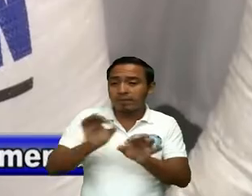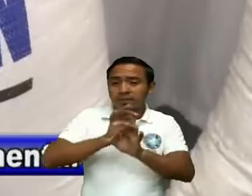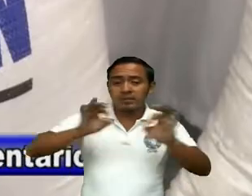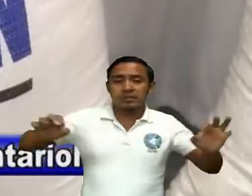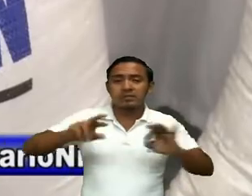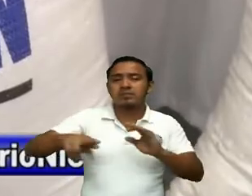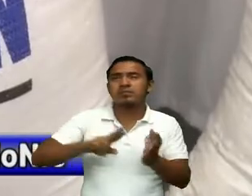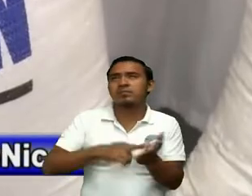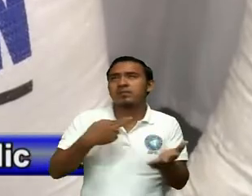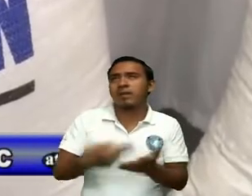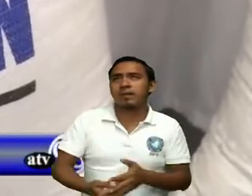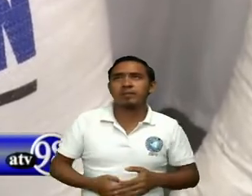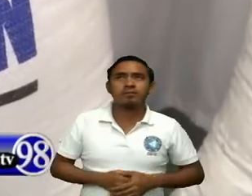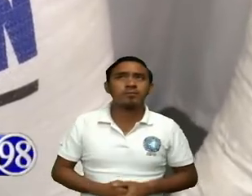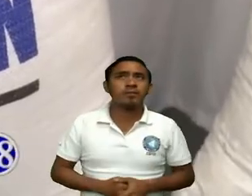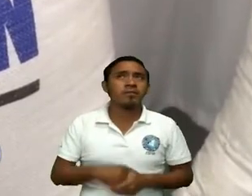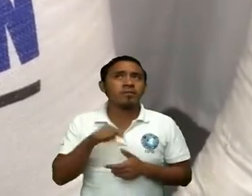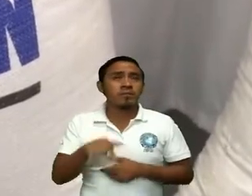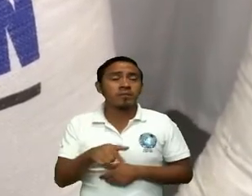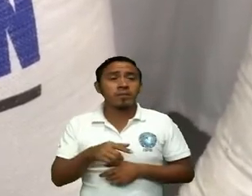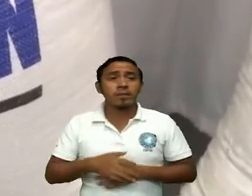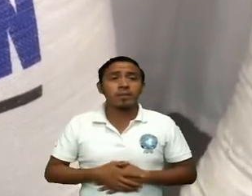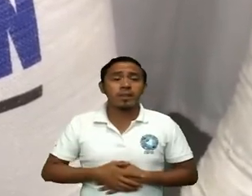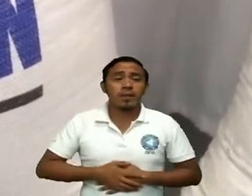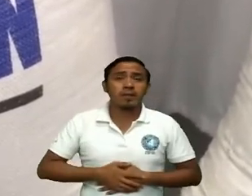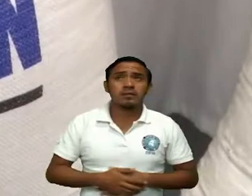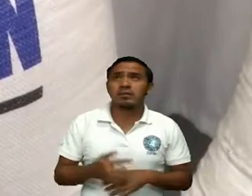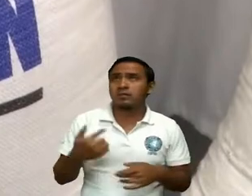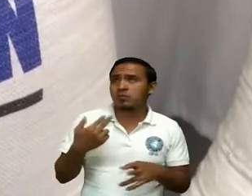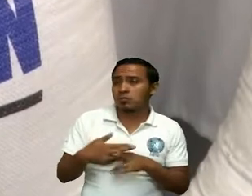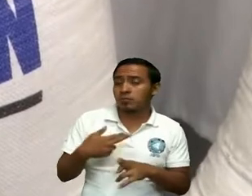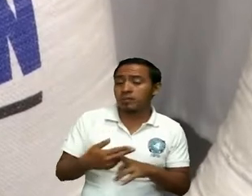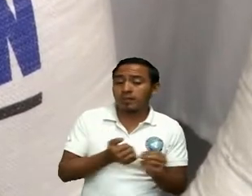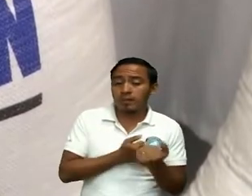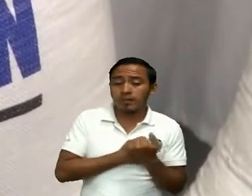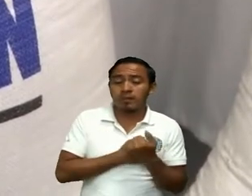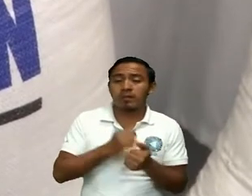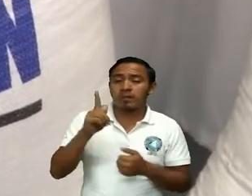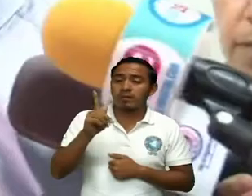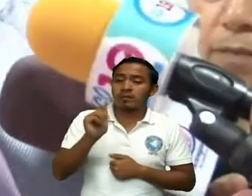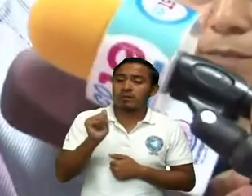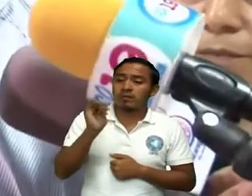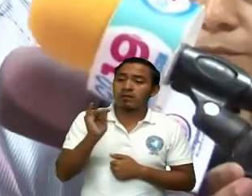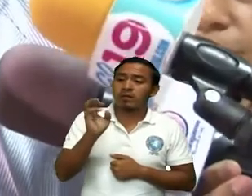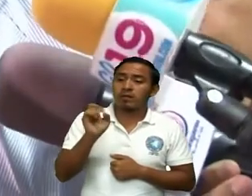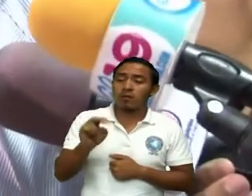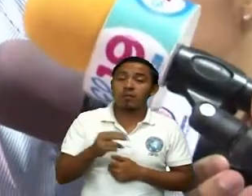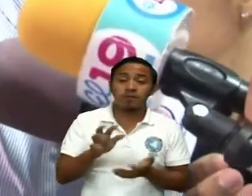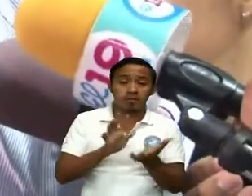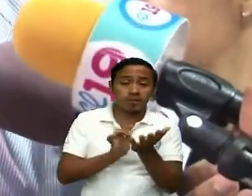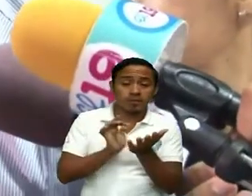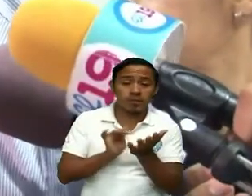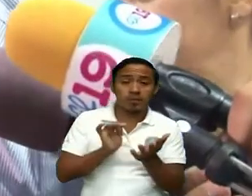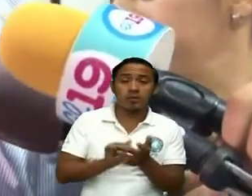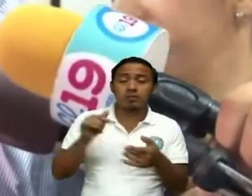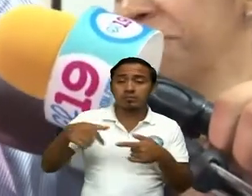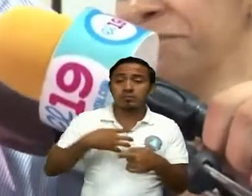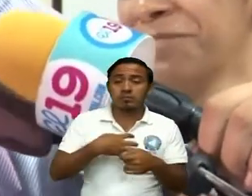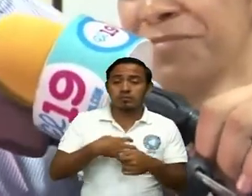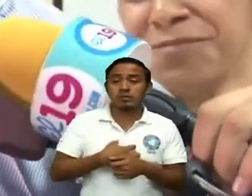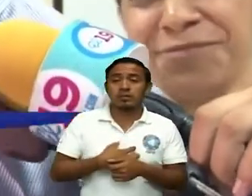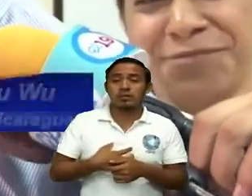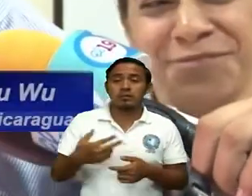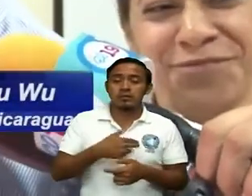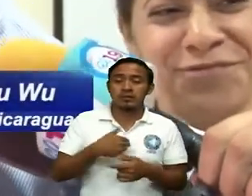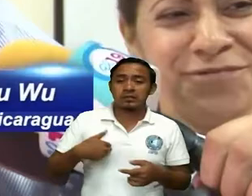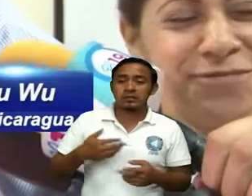Esto yo creo que es invalorable, sobre todo es el amor de Taiwán. Los granos, el arroz, ¿no?, son cultivados por